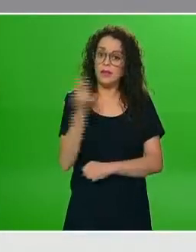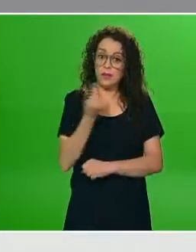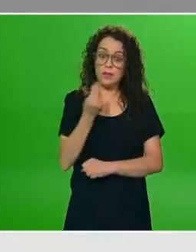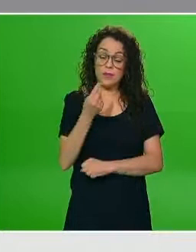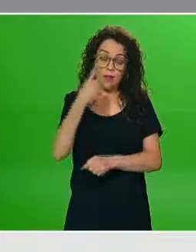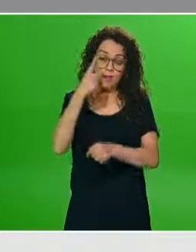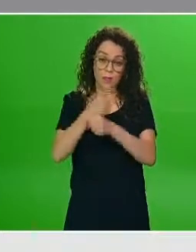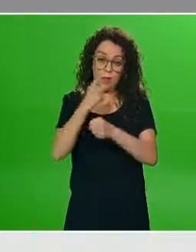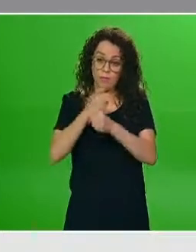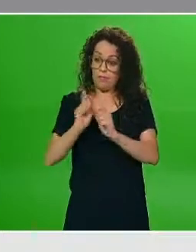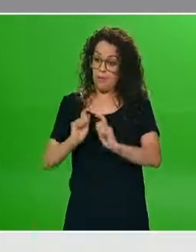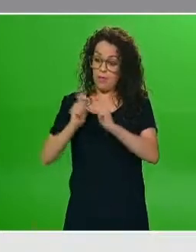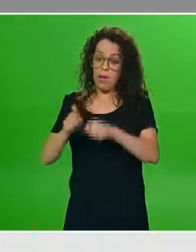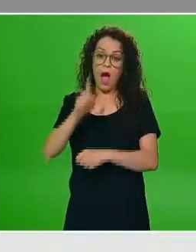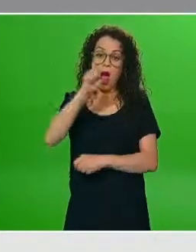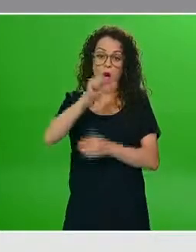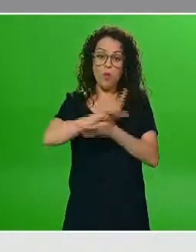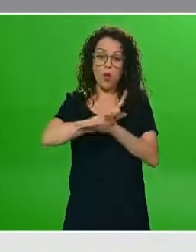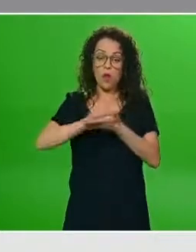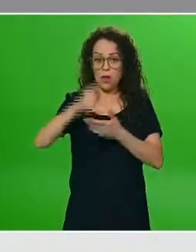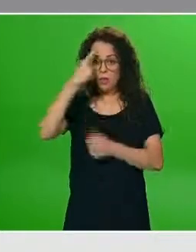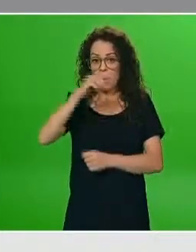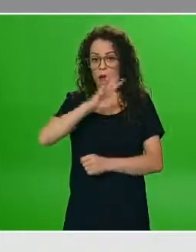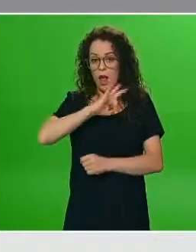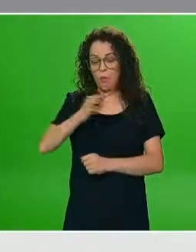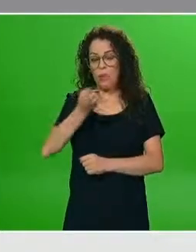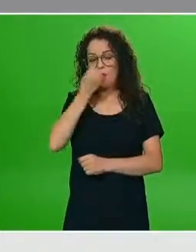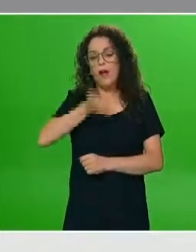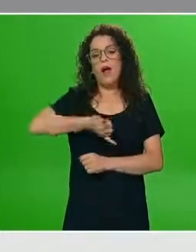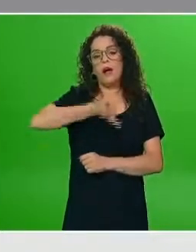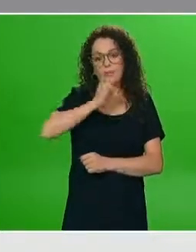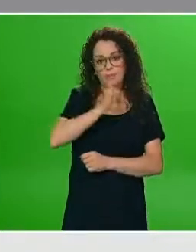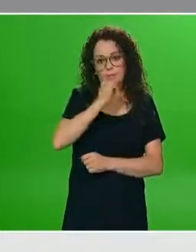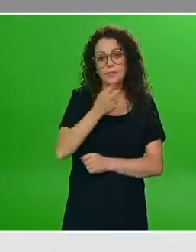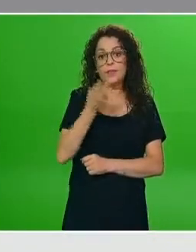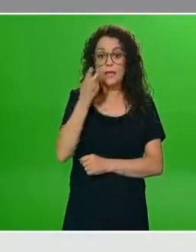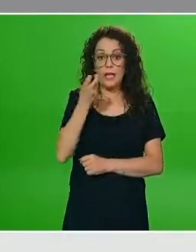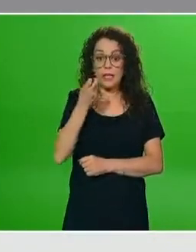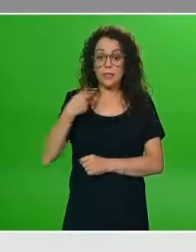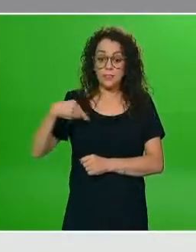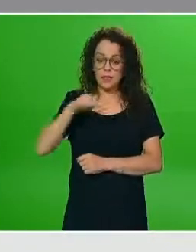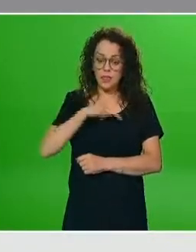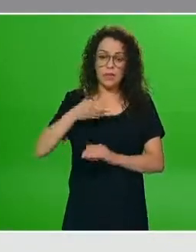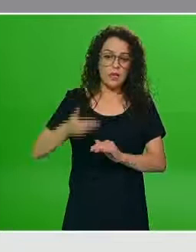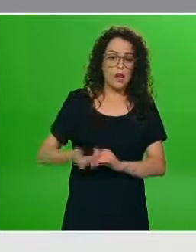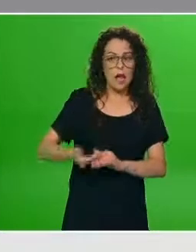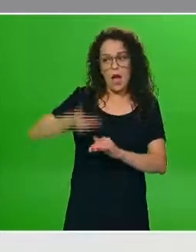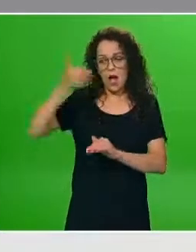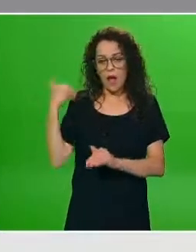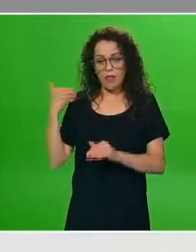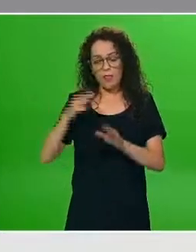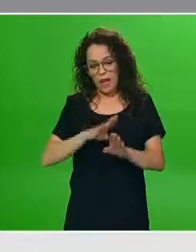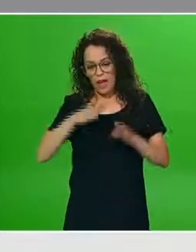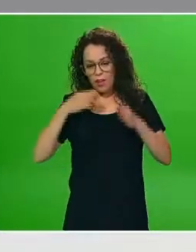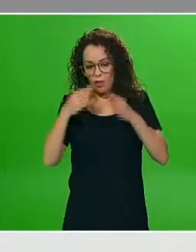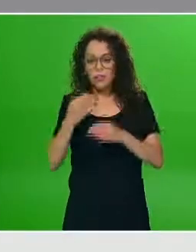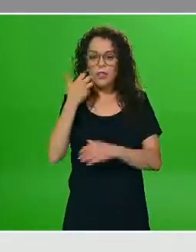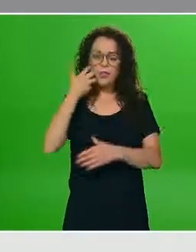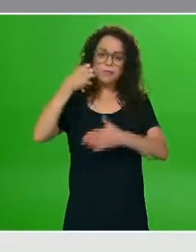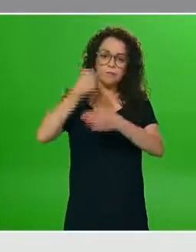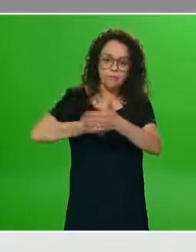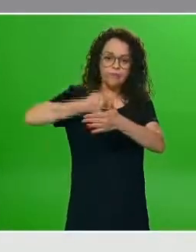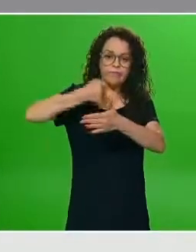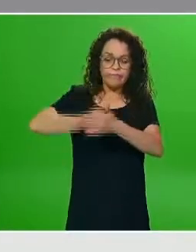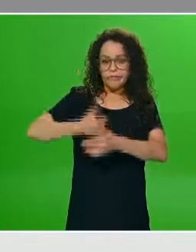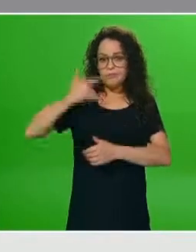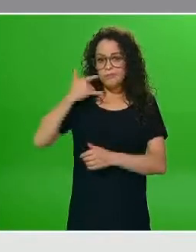en las escuelas. Y eso es una de las estrategias en las que también nos hemos enfocado desde antes de la pandemia, y ahora en estos esquemas de